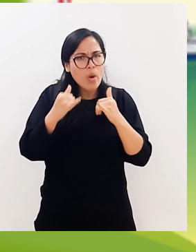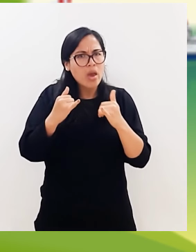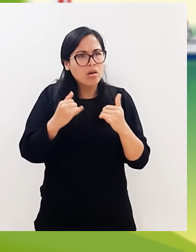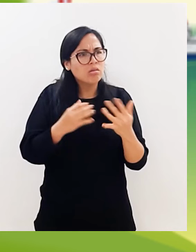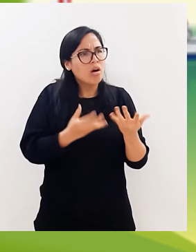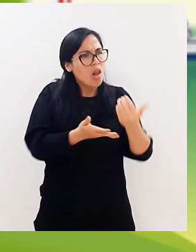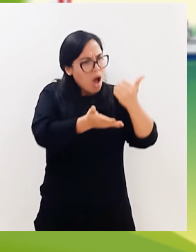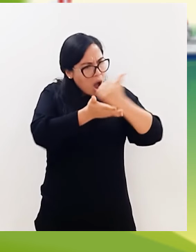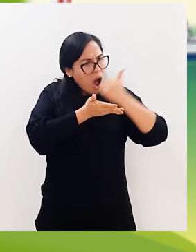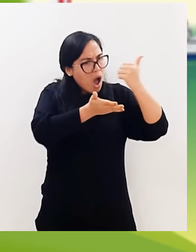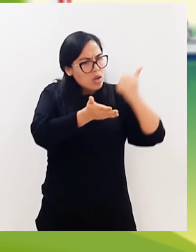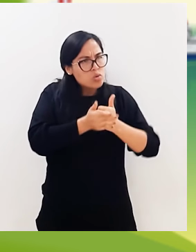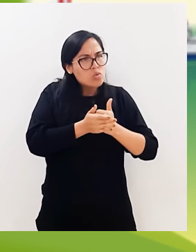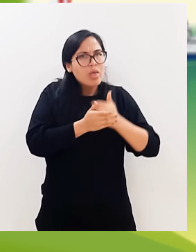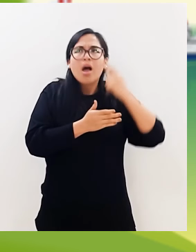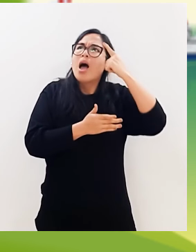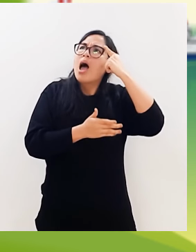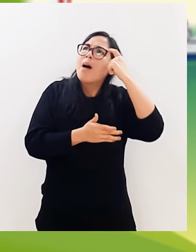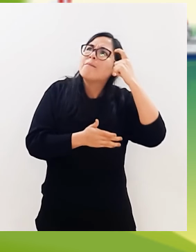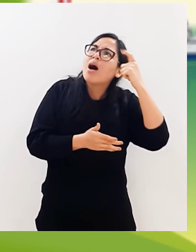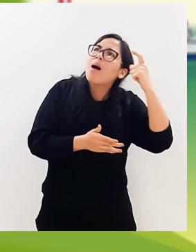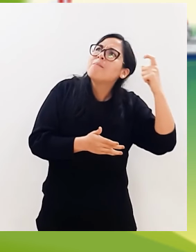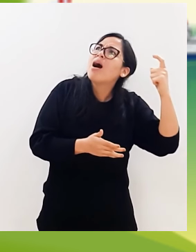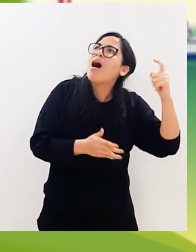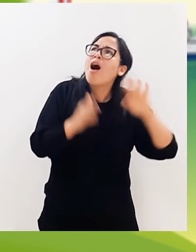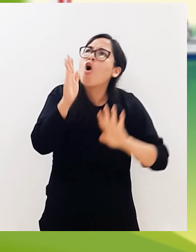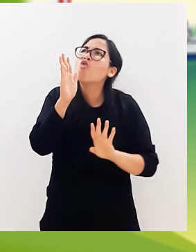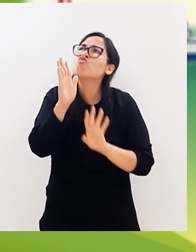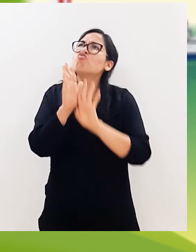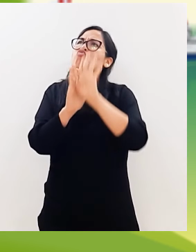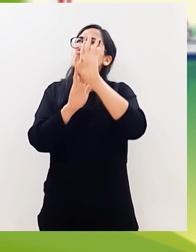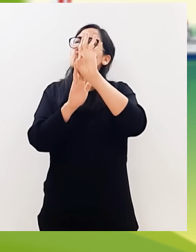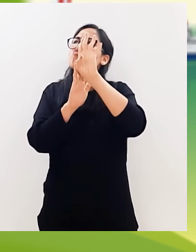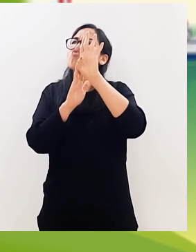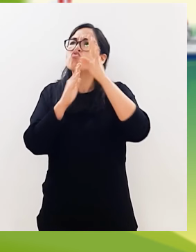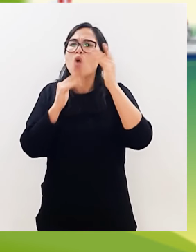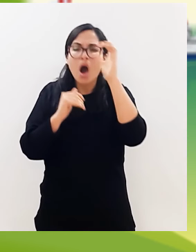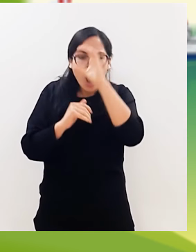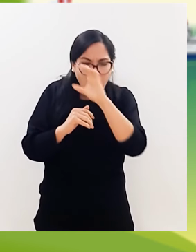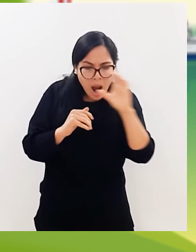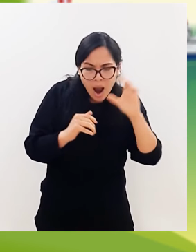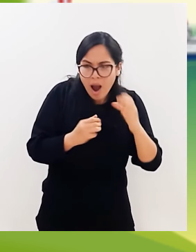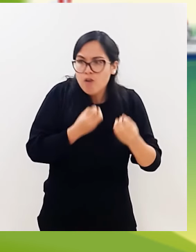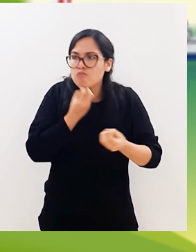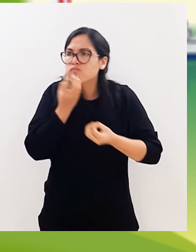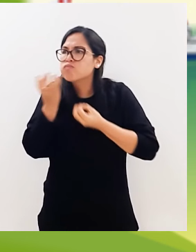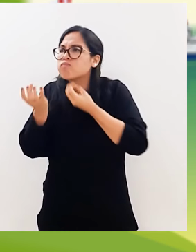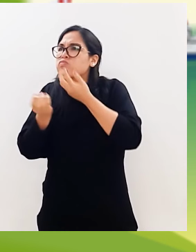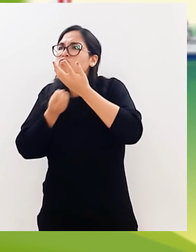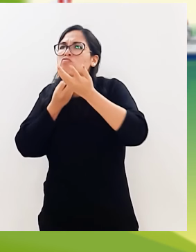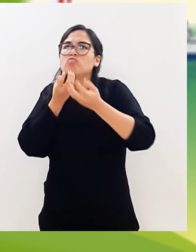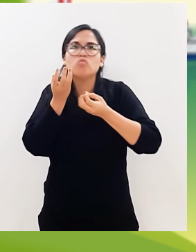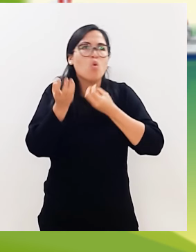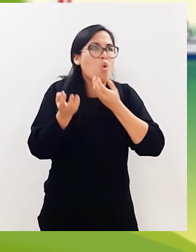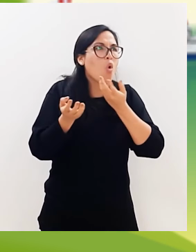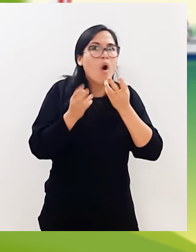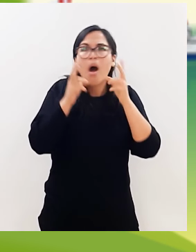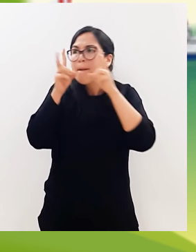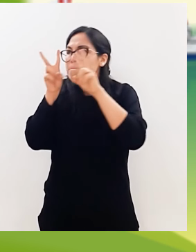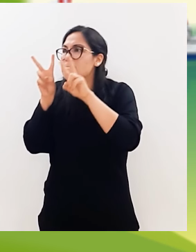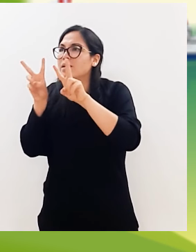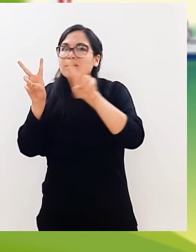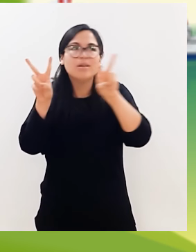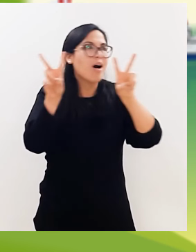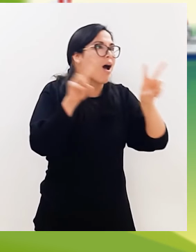permitirá desarrollar su imaginación Explorar su medio ambiente Expresar su visión